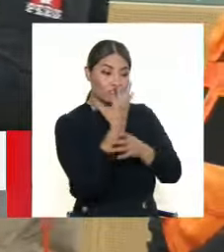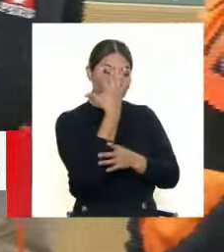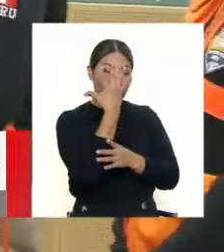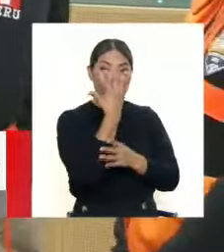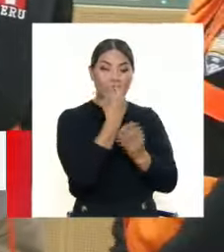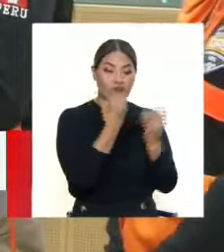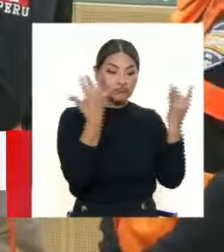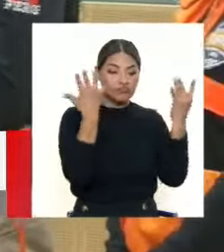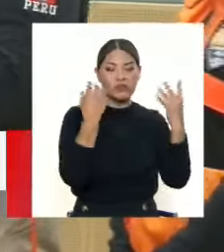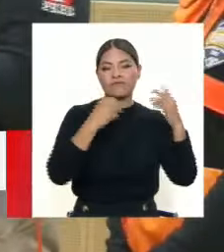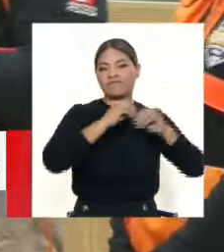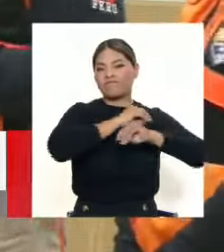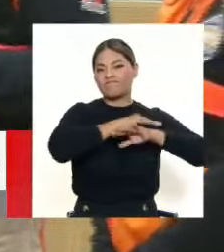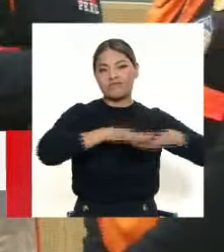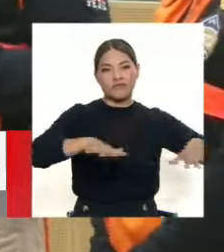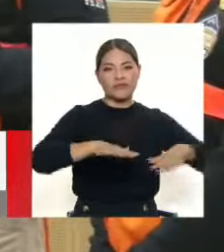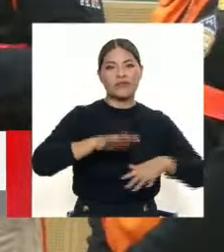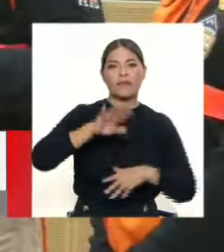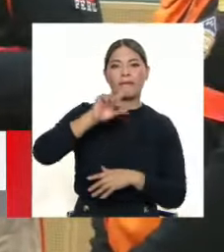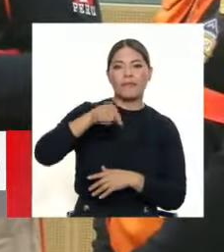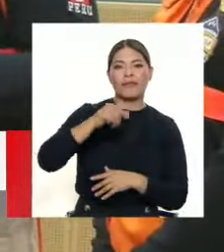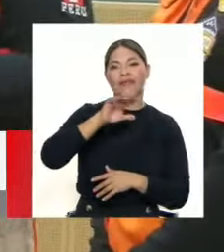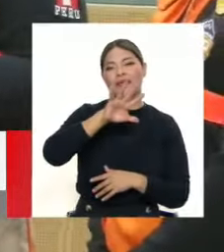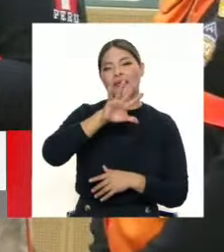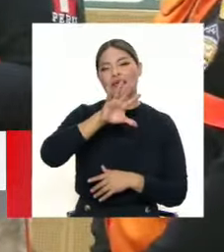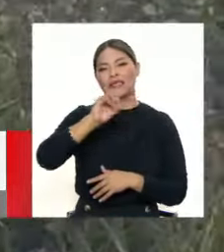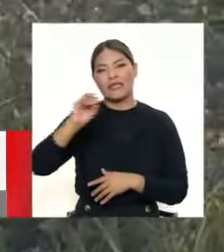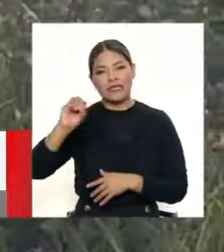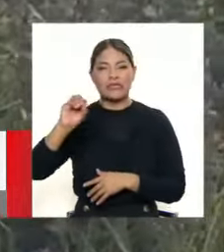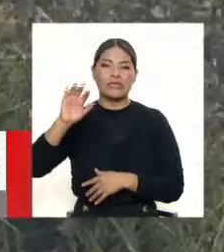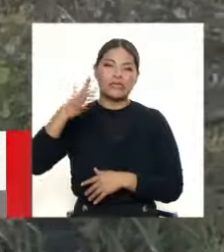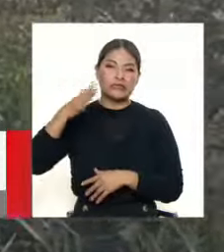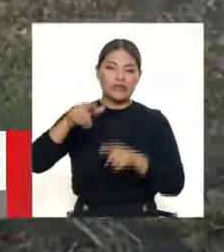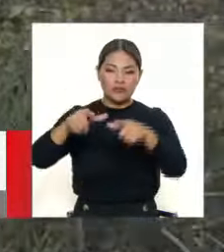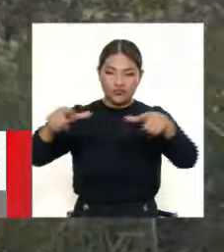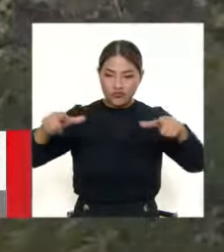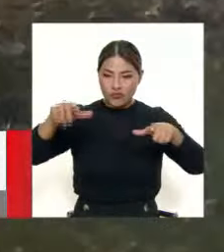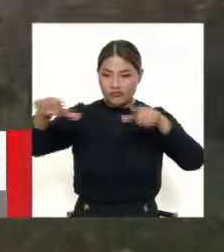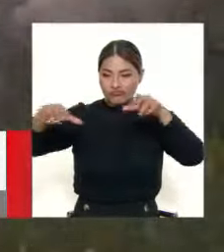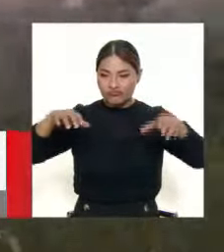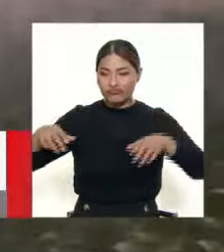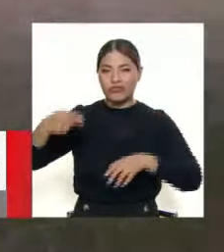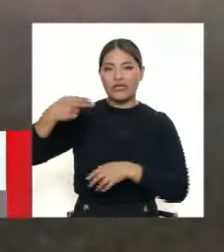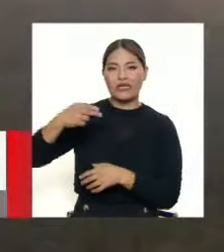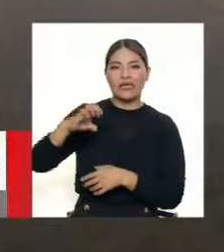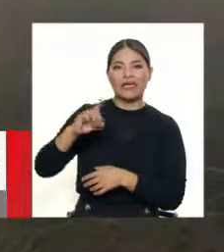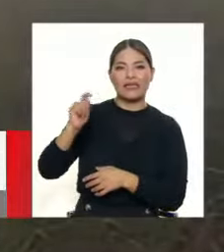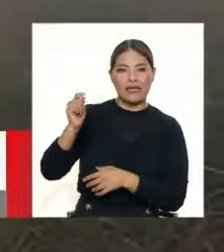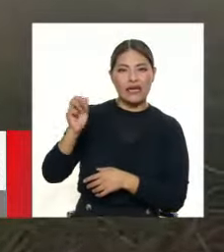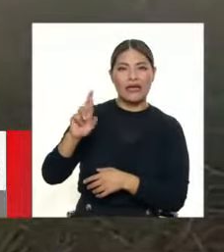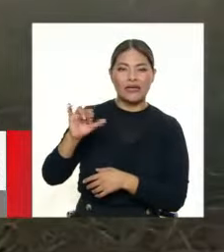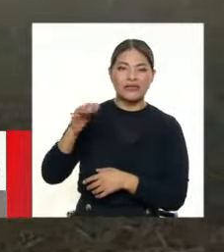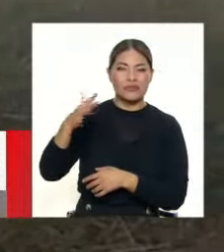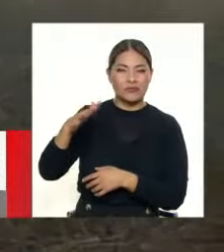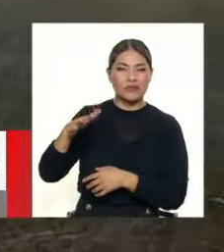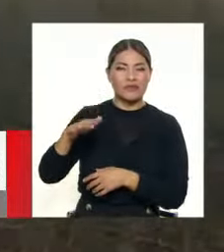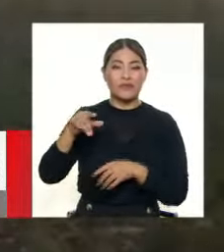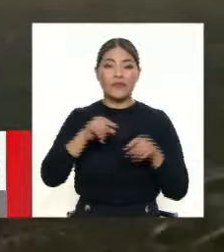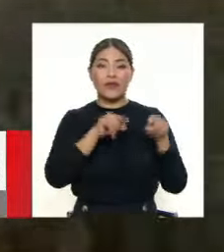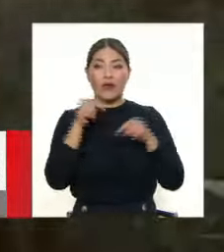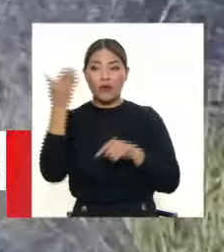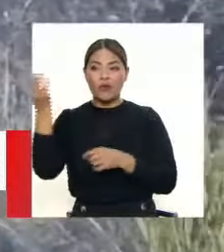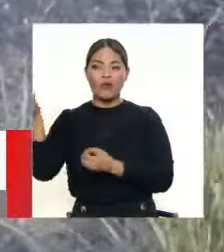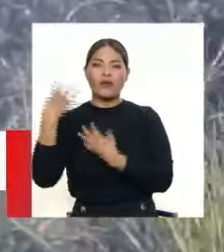perdidos, 1.500 hectáreas aproximadamente. Juan Carlos Urcariegui también explicó las causas de los